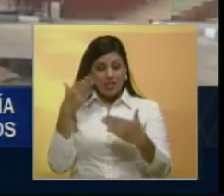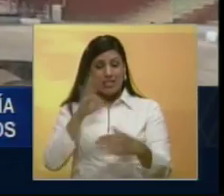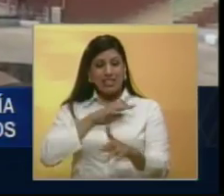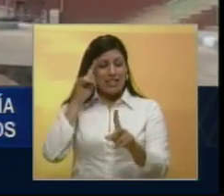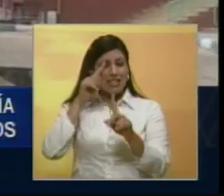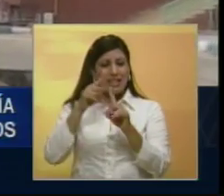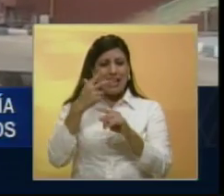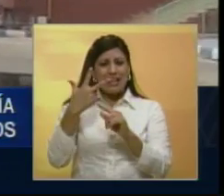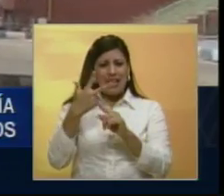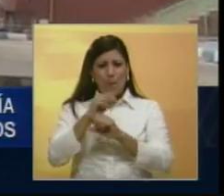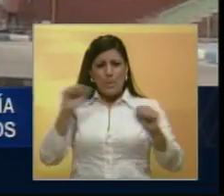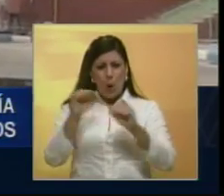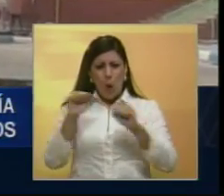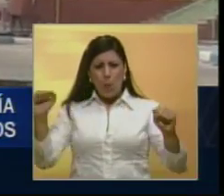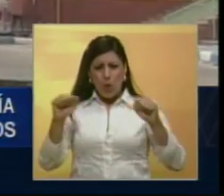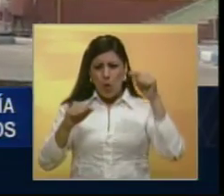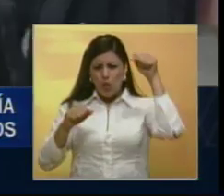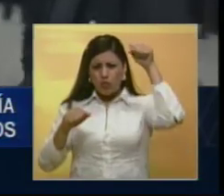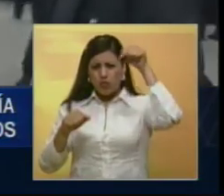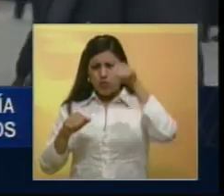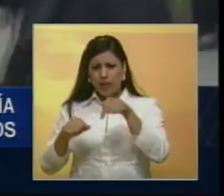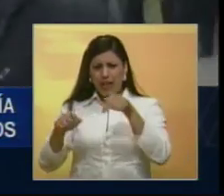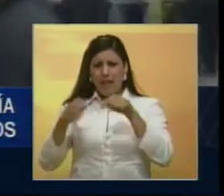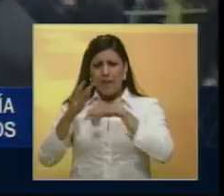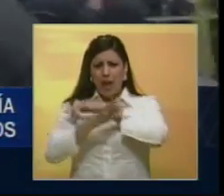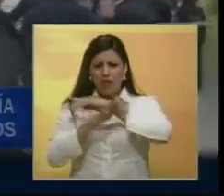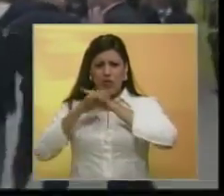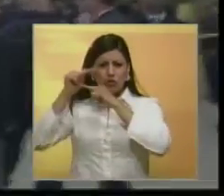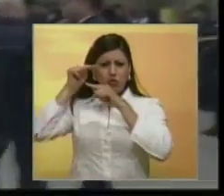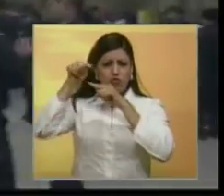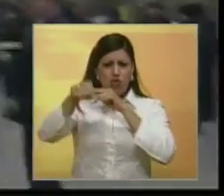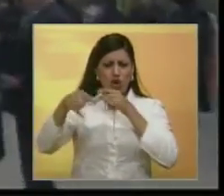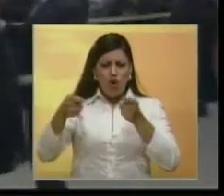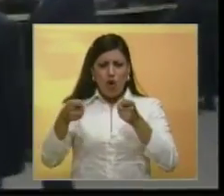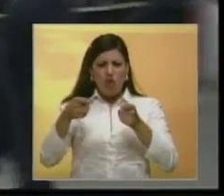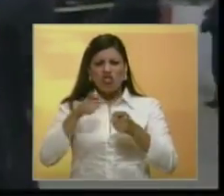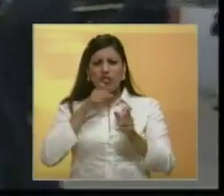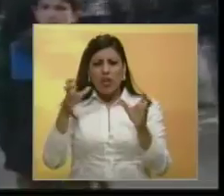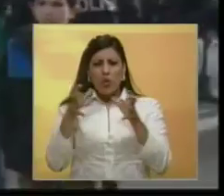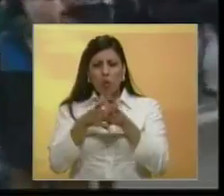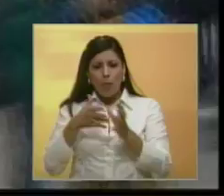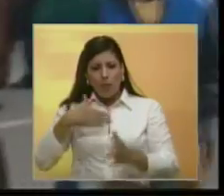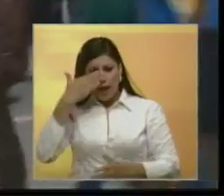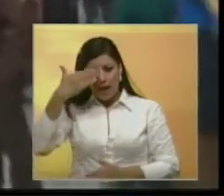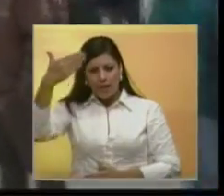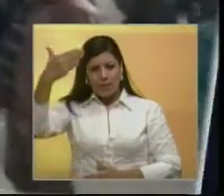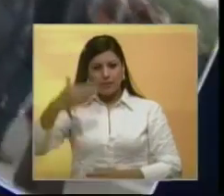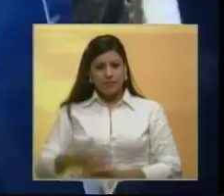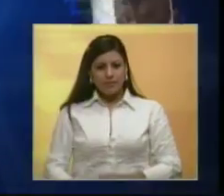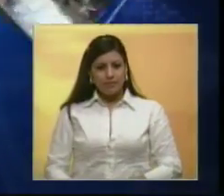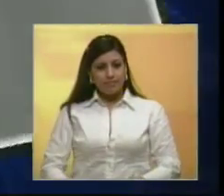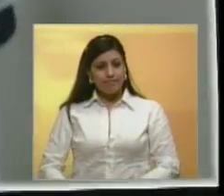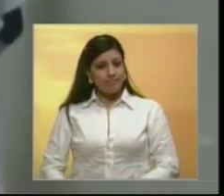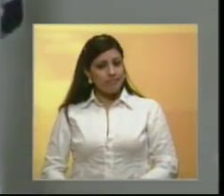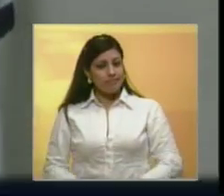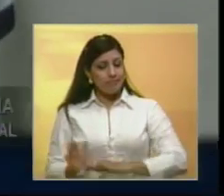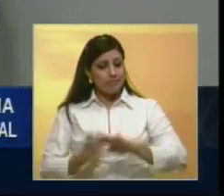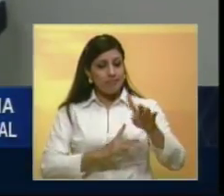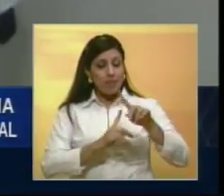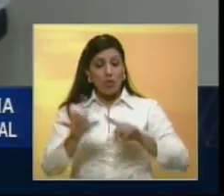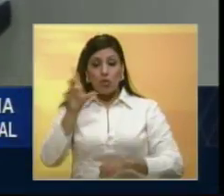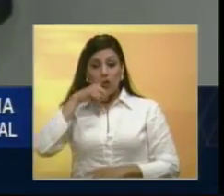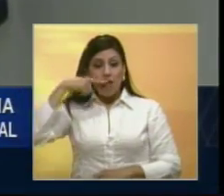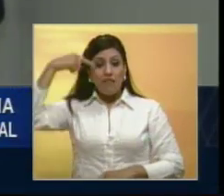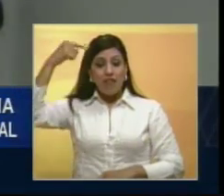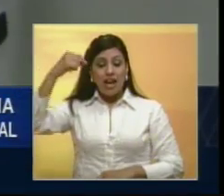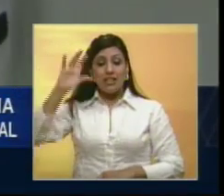3 proyectiles lanzados desde un terreno fronterizo controlado por el Estado Islámico. En